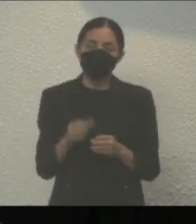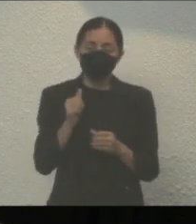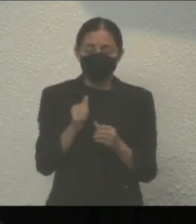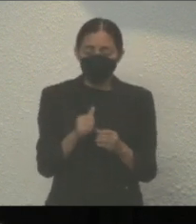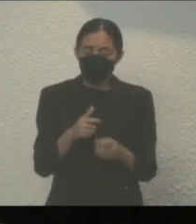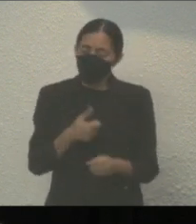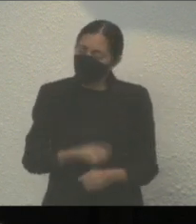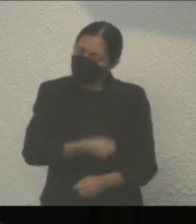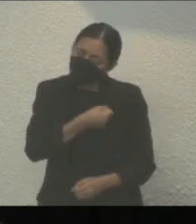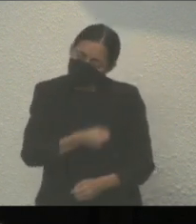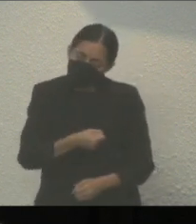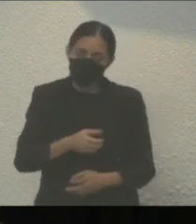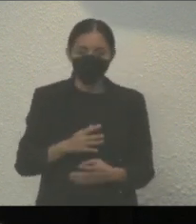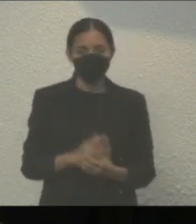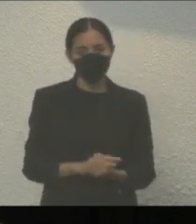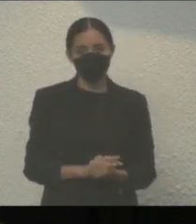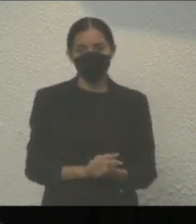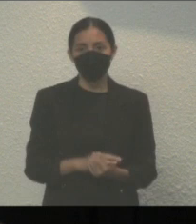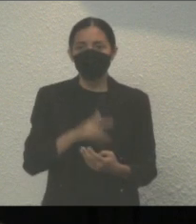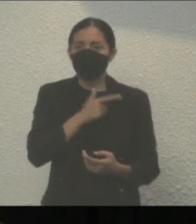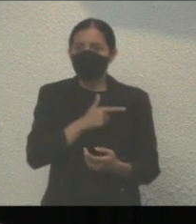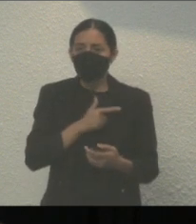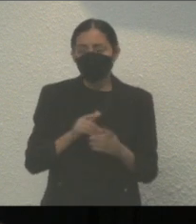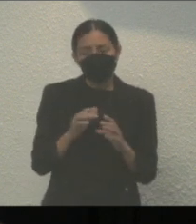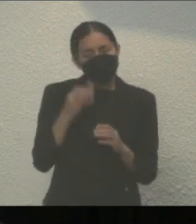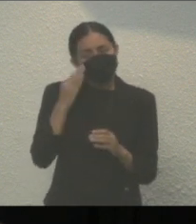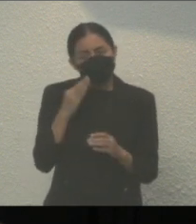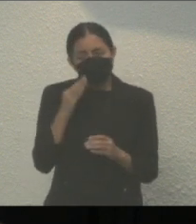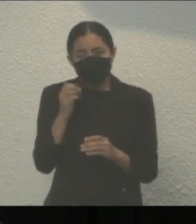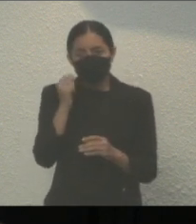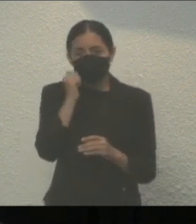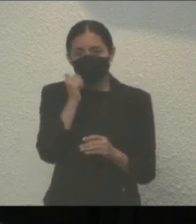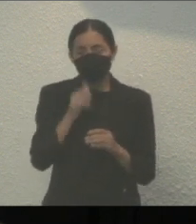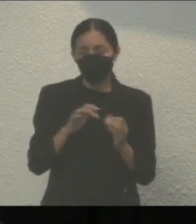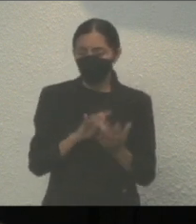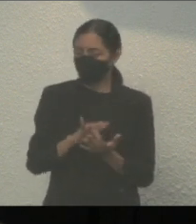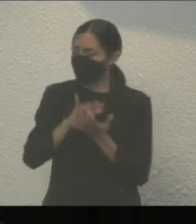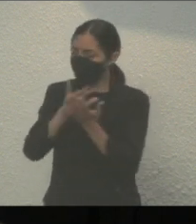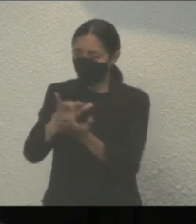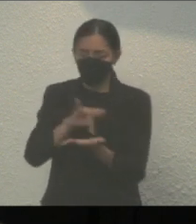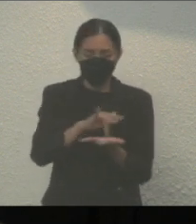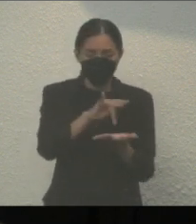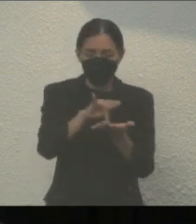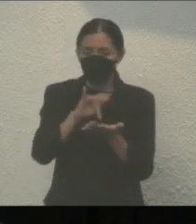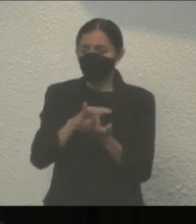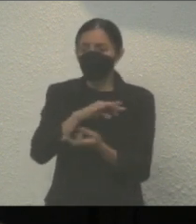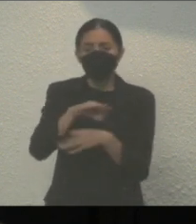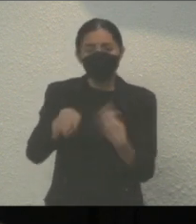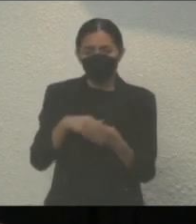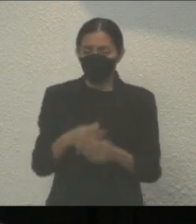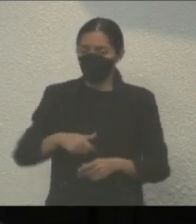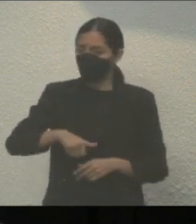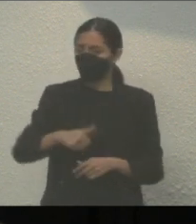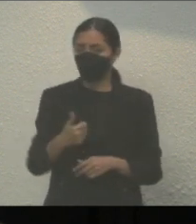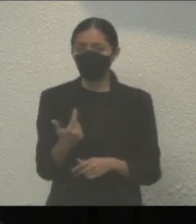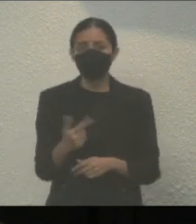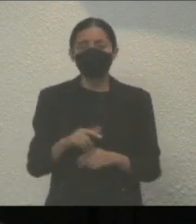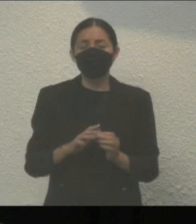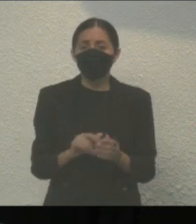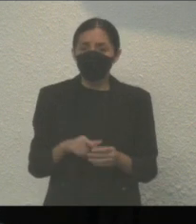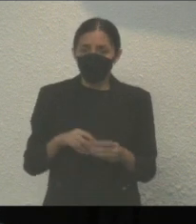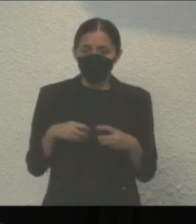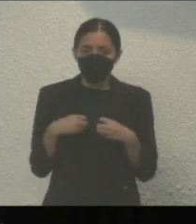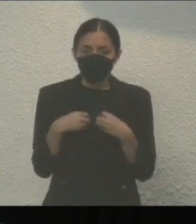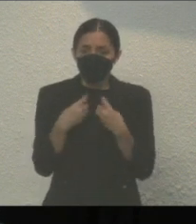actitud justa, ecuánime y transparente para los 12 seleccionados que participamos en el proceso, por